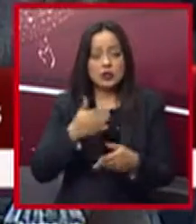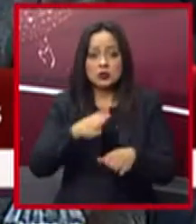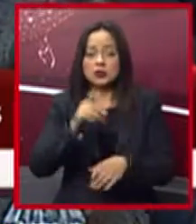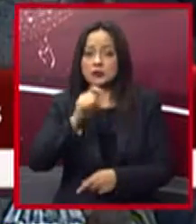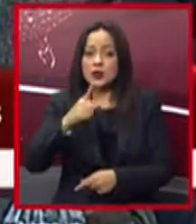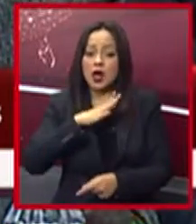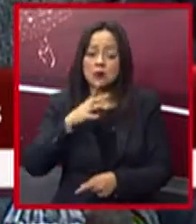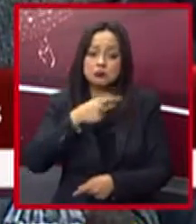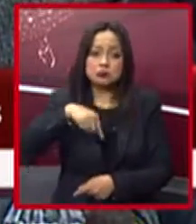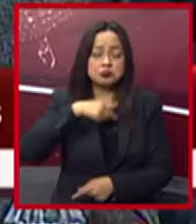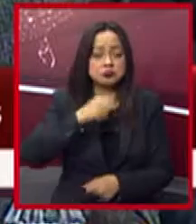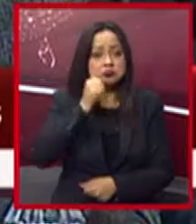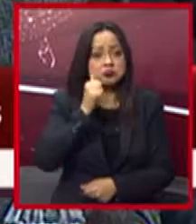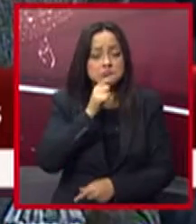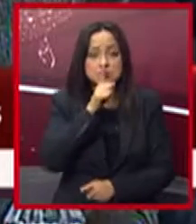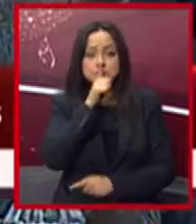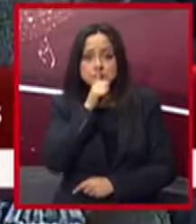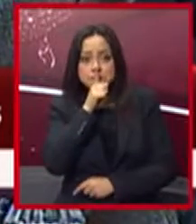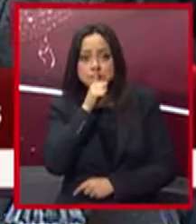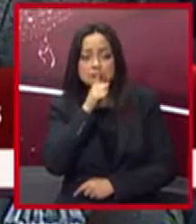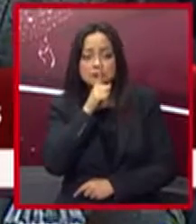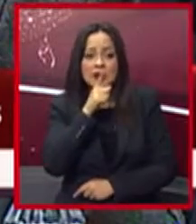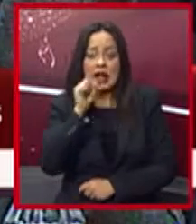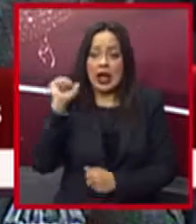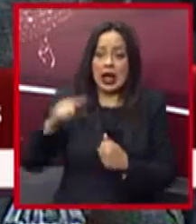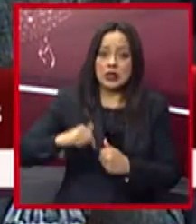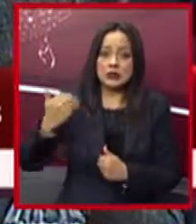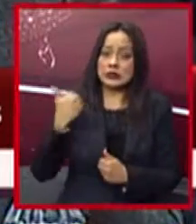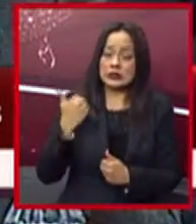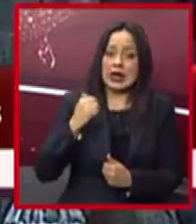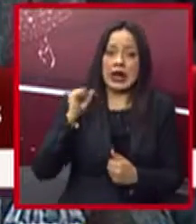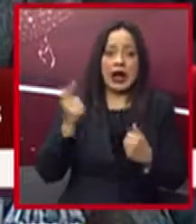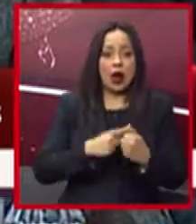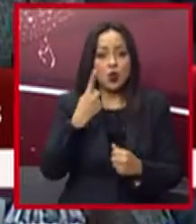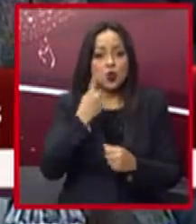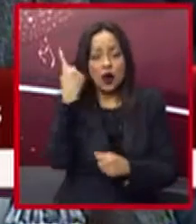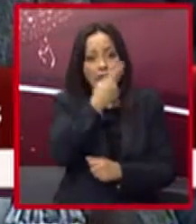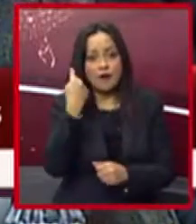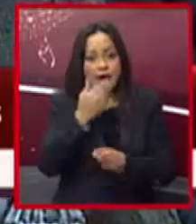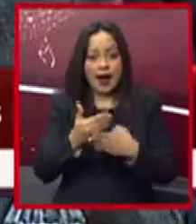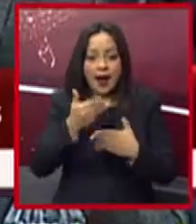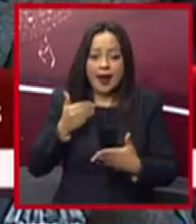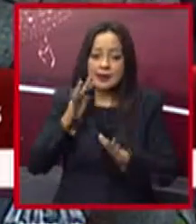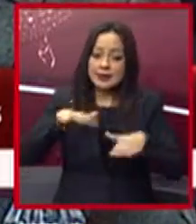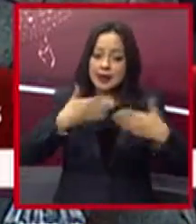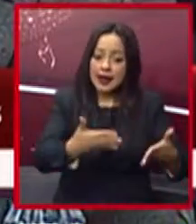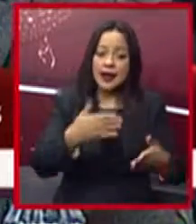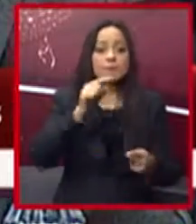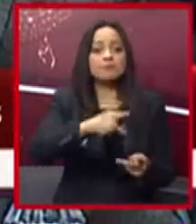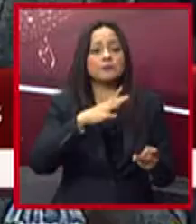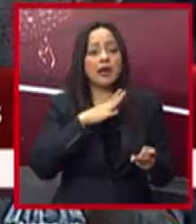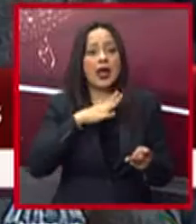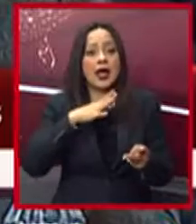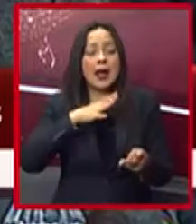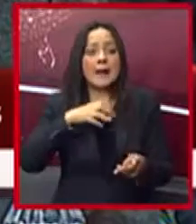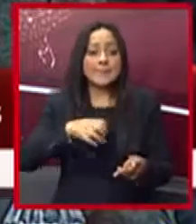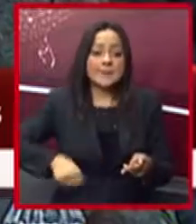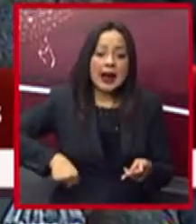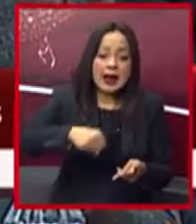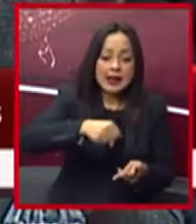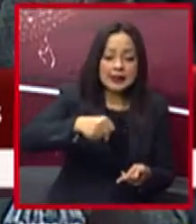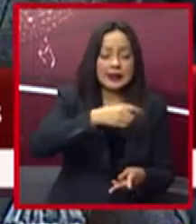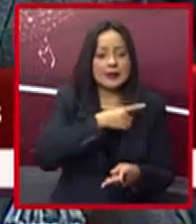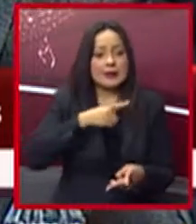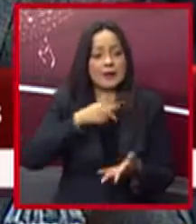es a quedarnos callados. A nosotros nos exigen llegar 1 hora antes, nos exigen que el equipaje no pase de